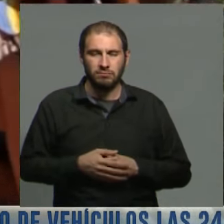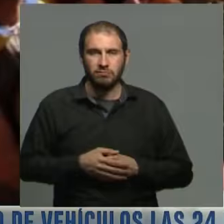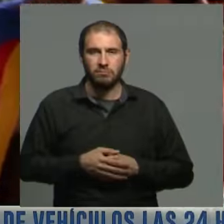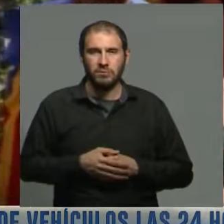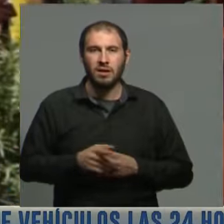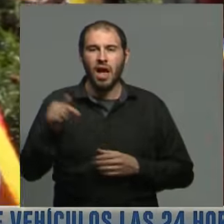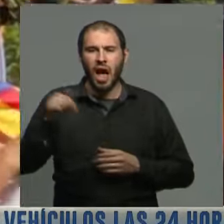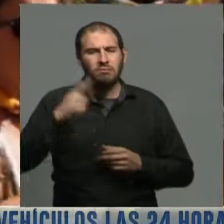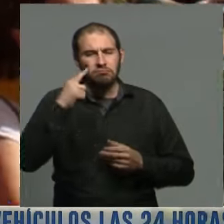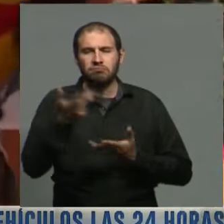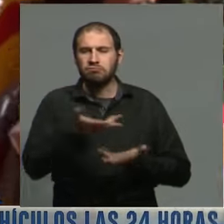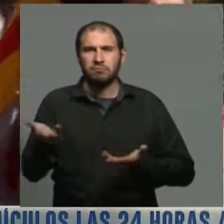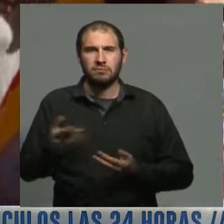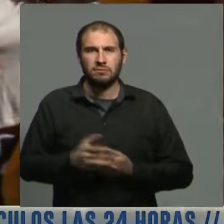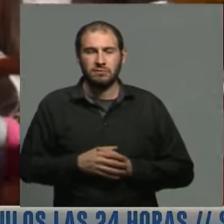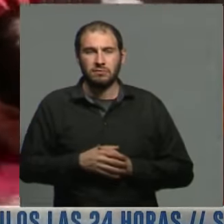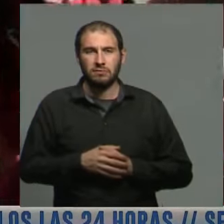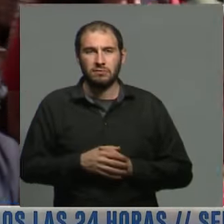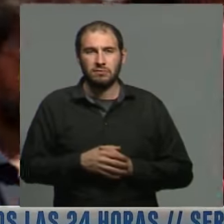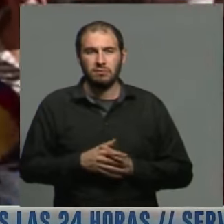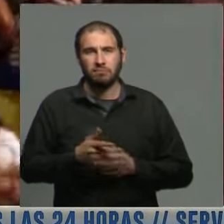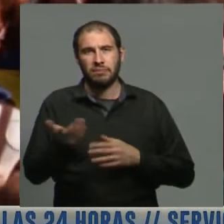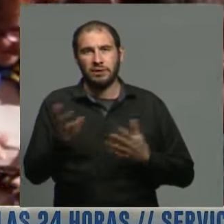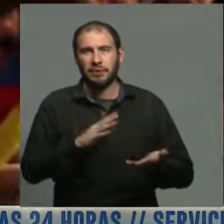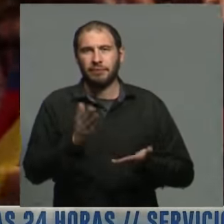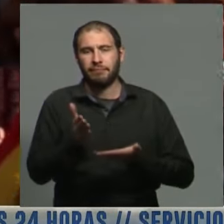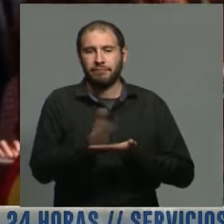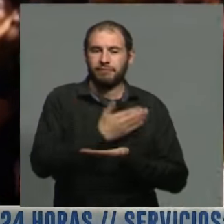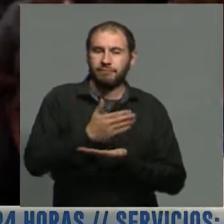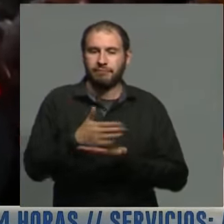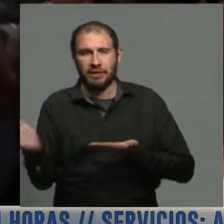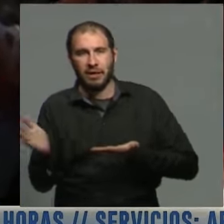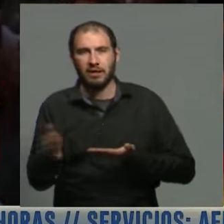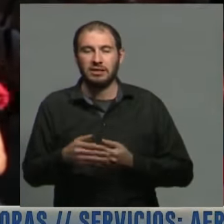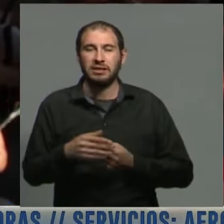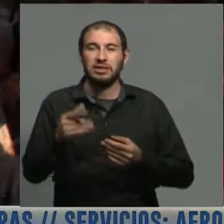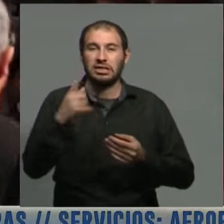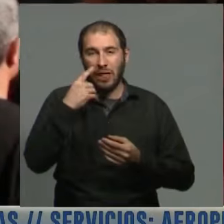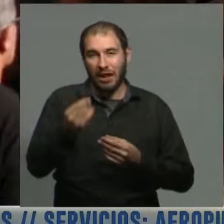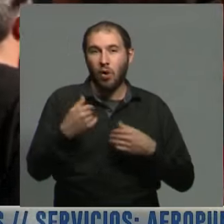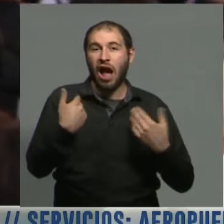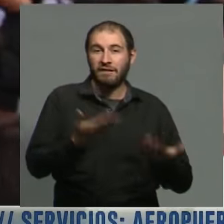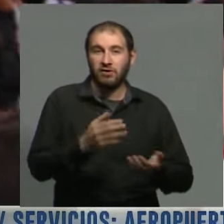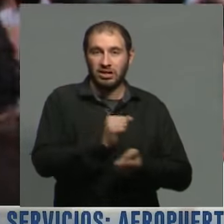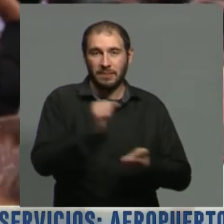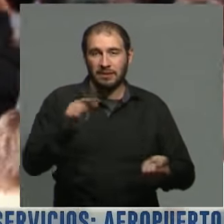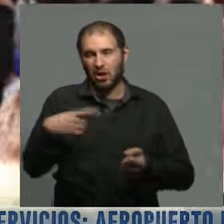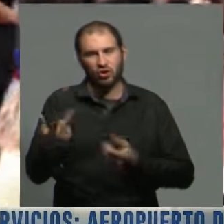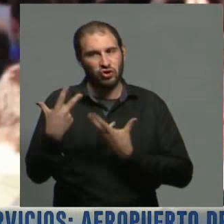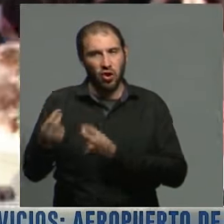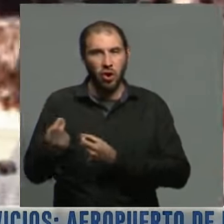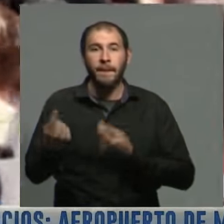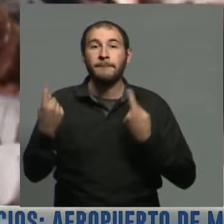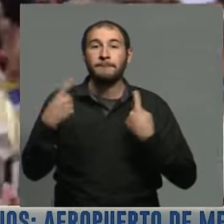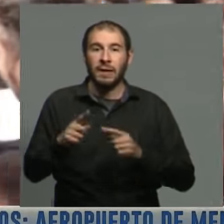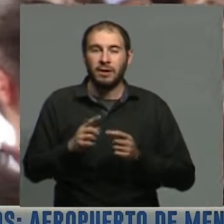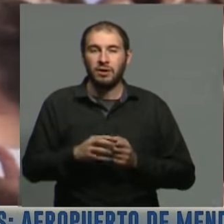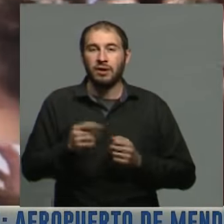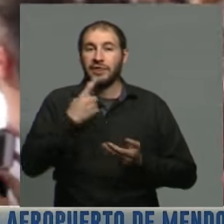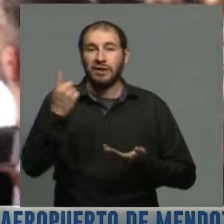lo que estamos viendo es que existe, podamos decirlo así, mitad y mitad de la ciudadanía que está a favor de la independencia y que no. Sin embargo,